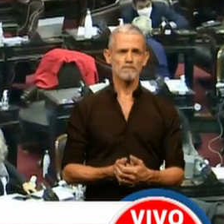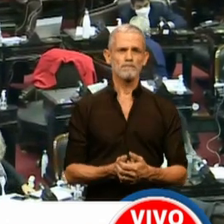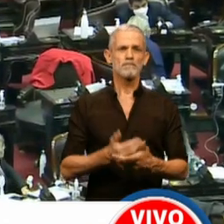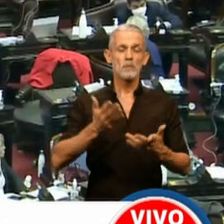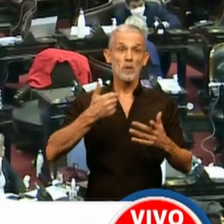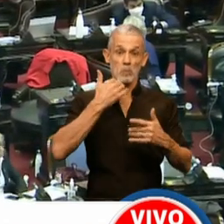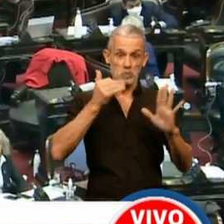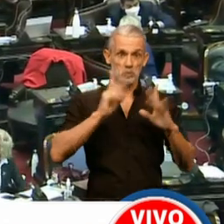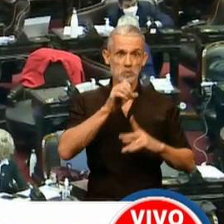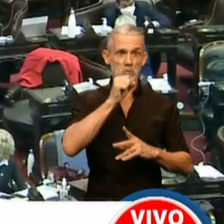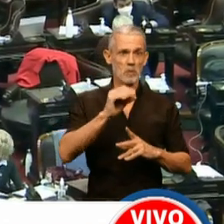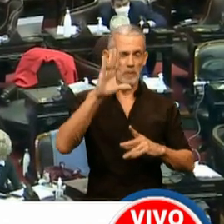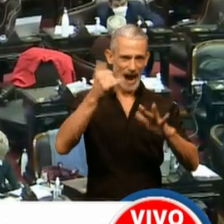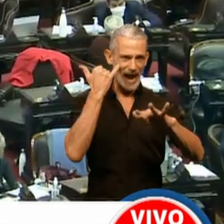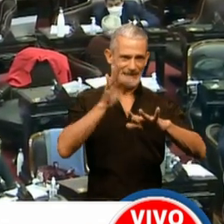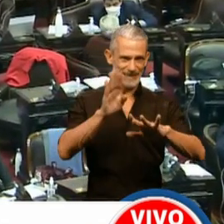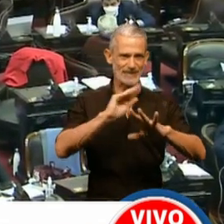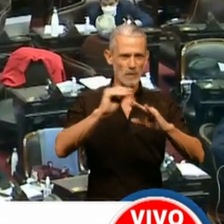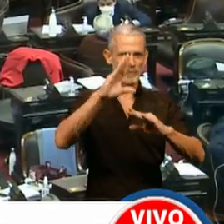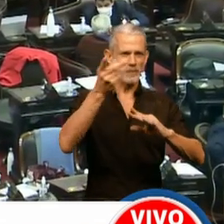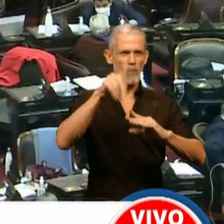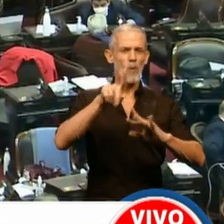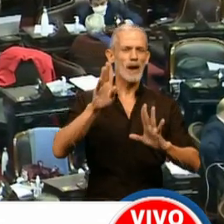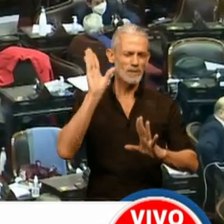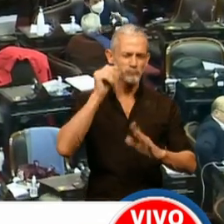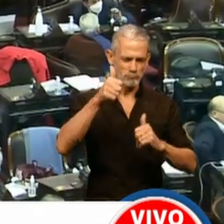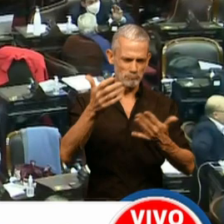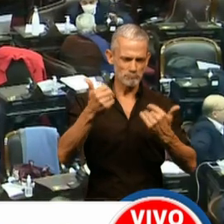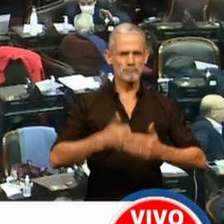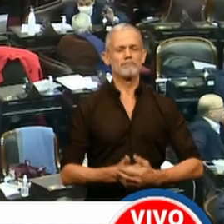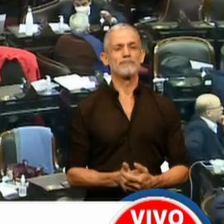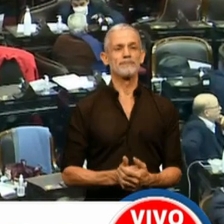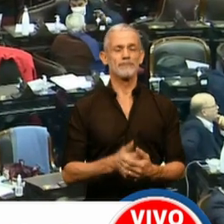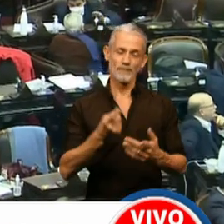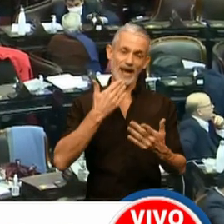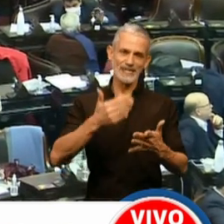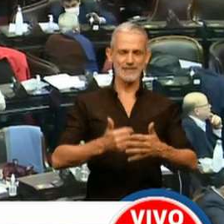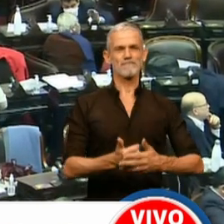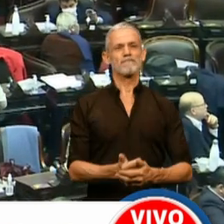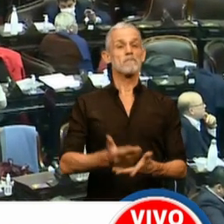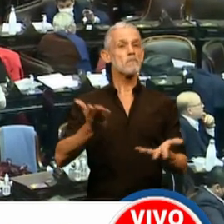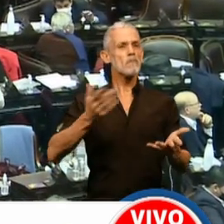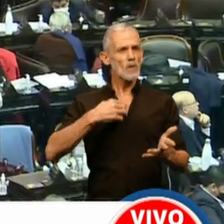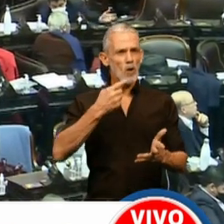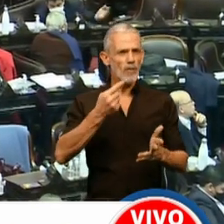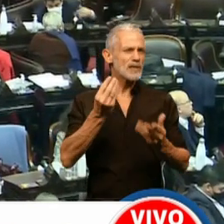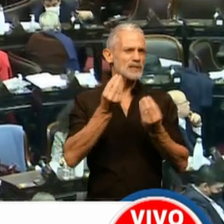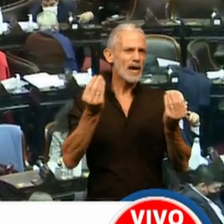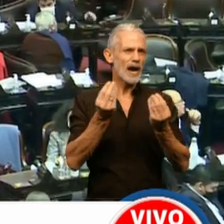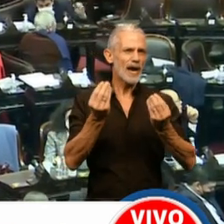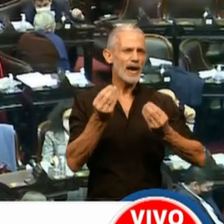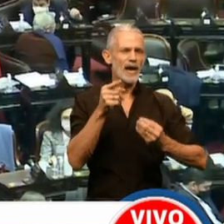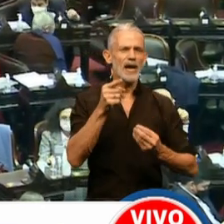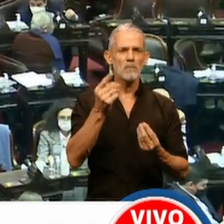no sé por qué tengo ahora ahora diputado gracias no decía que es